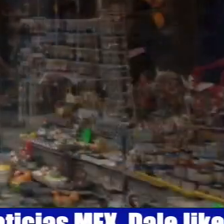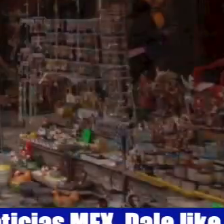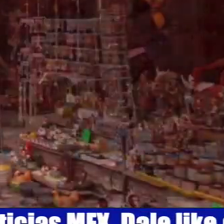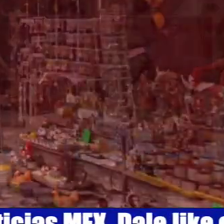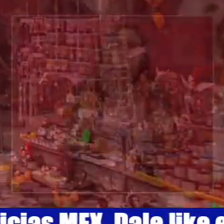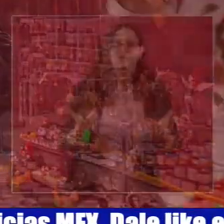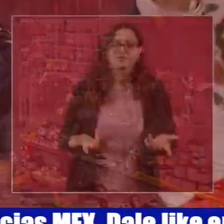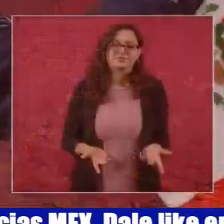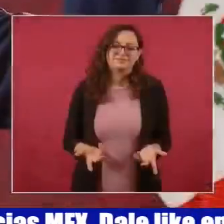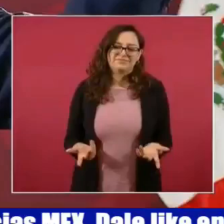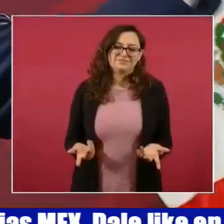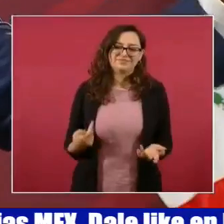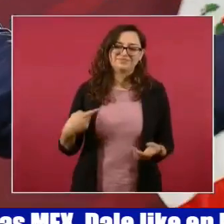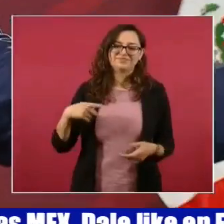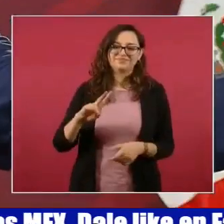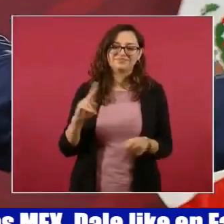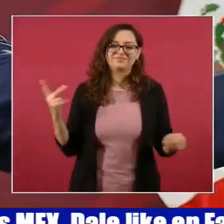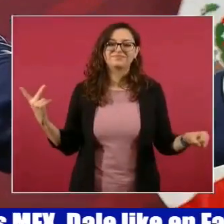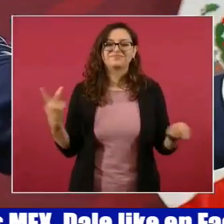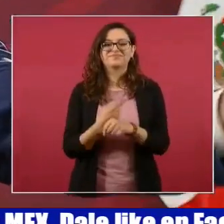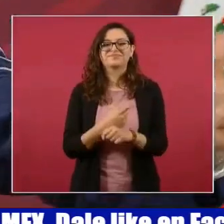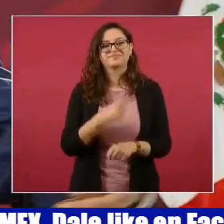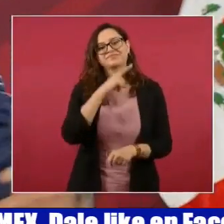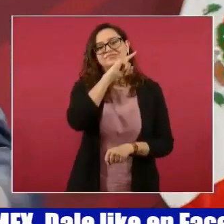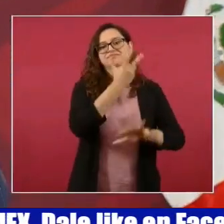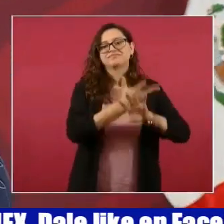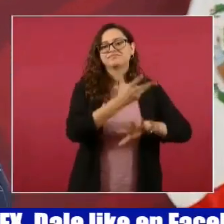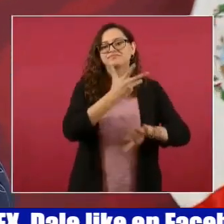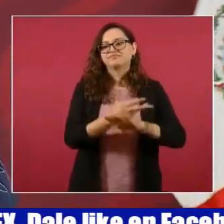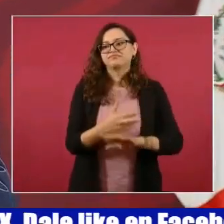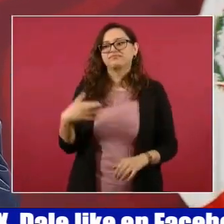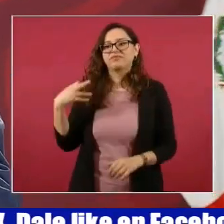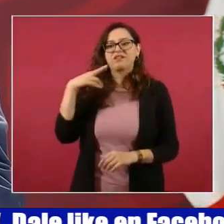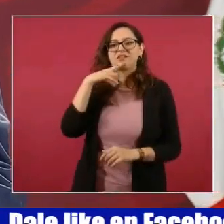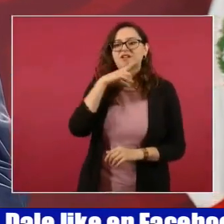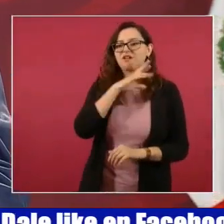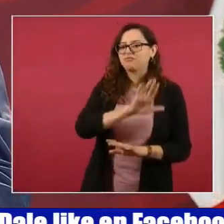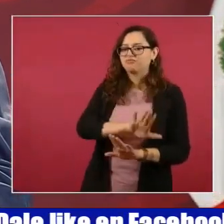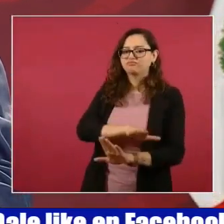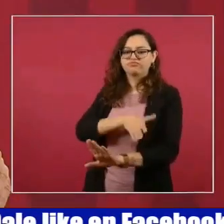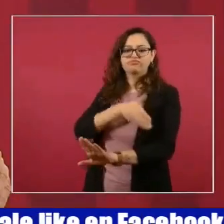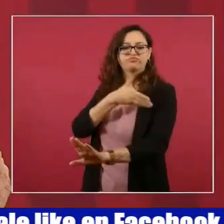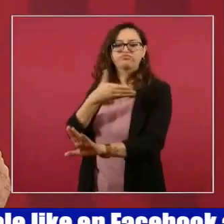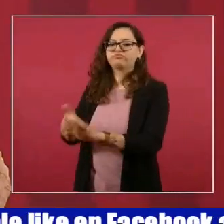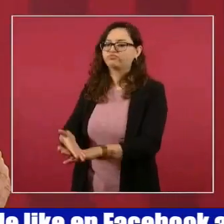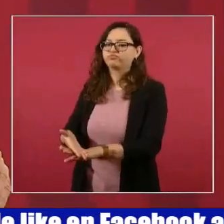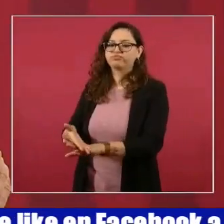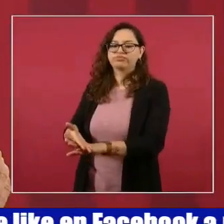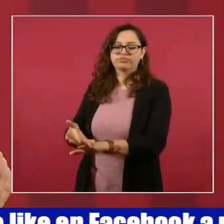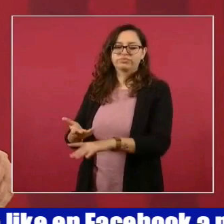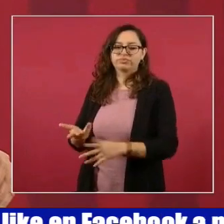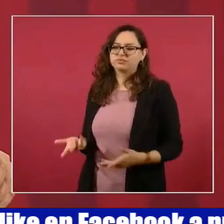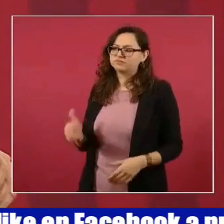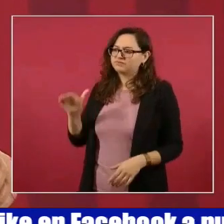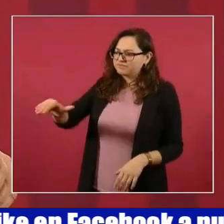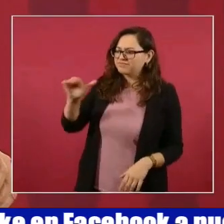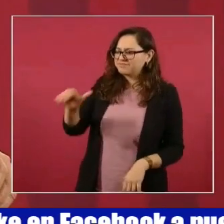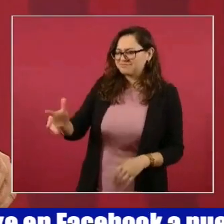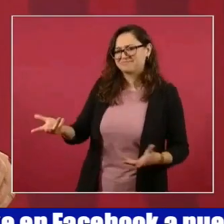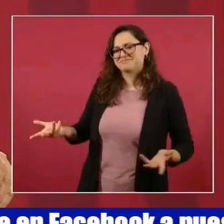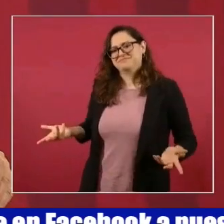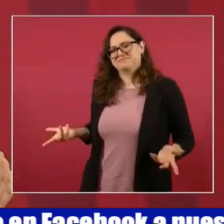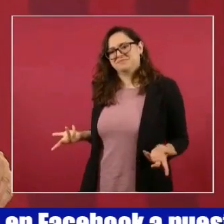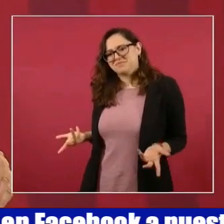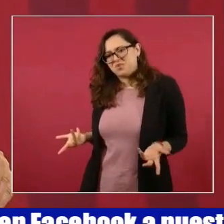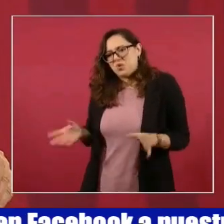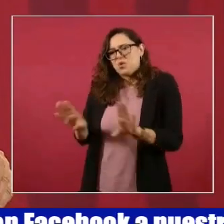quien logró convencer a las masas de que por fin había un presidente que hablaba en su nombre. Por el momento conjuró cualquier riesgo de